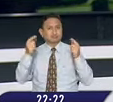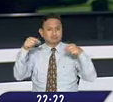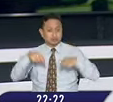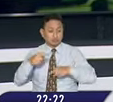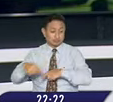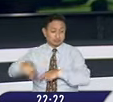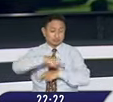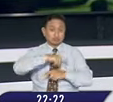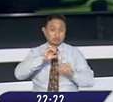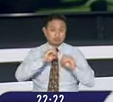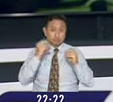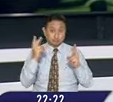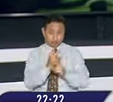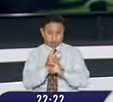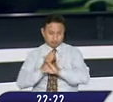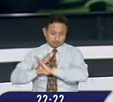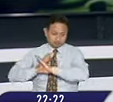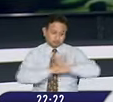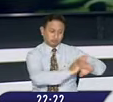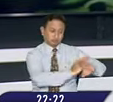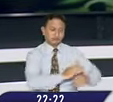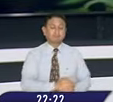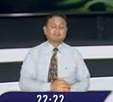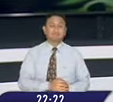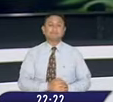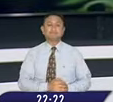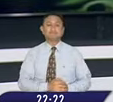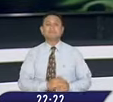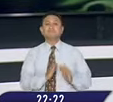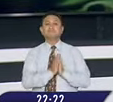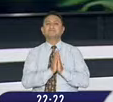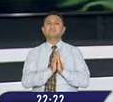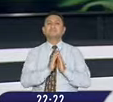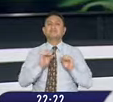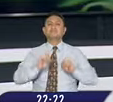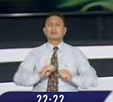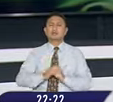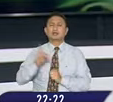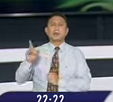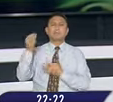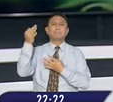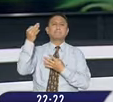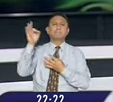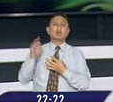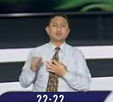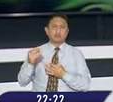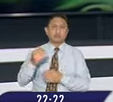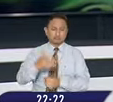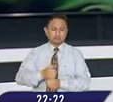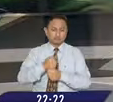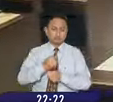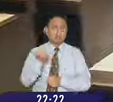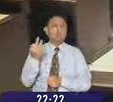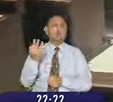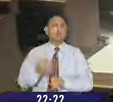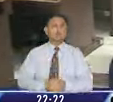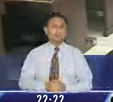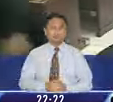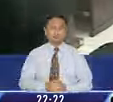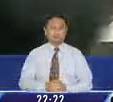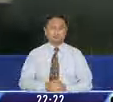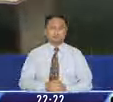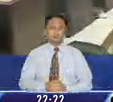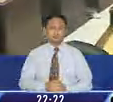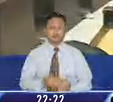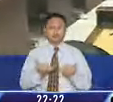el crimen organizado. Además, solicitan el detalle del presupuesto destinado para la seguridad. El Pleno